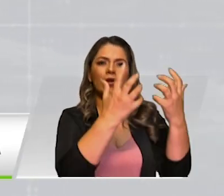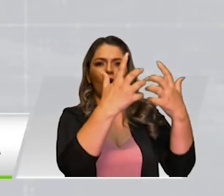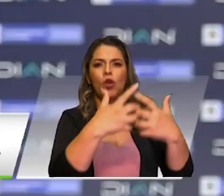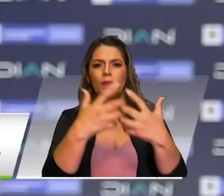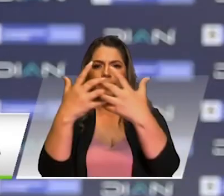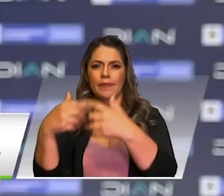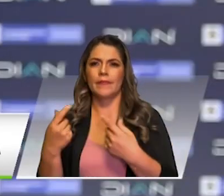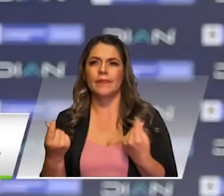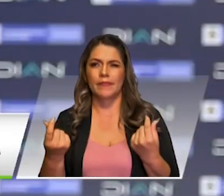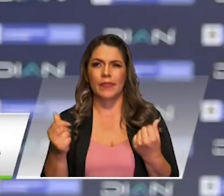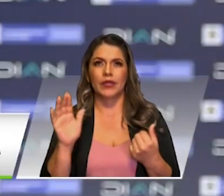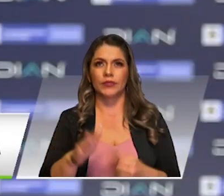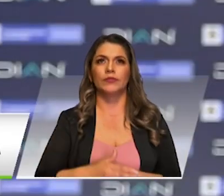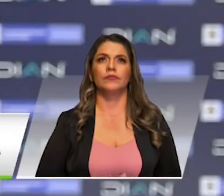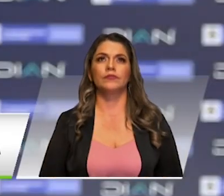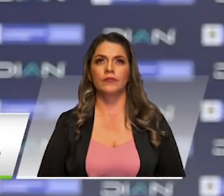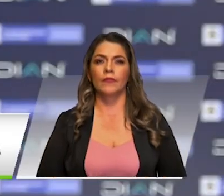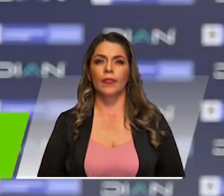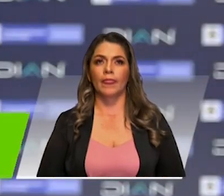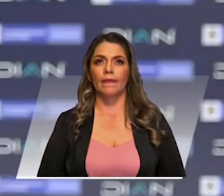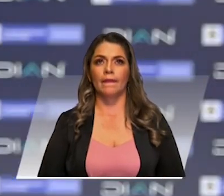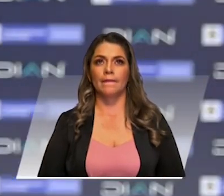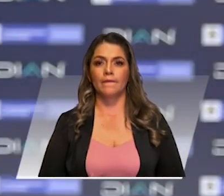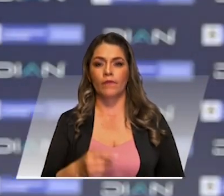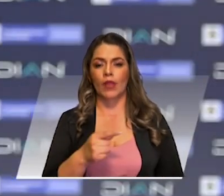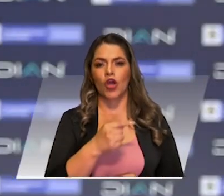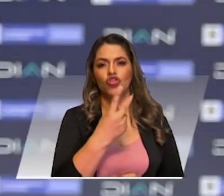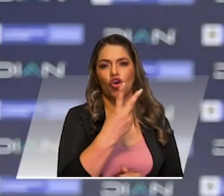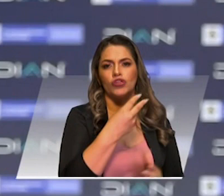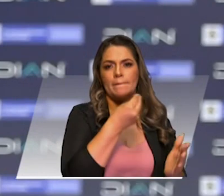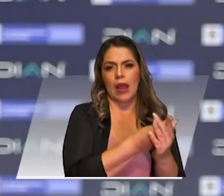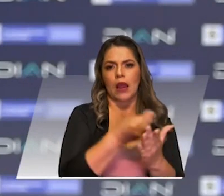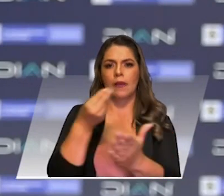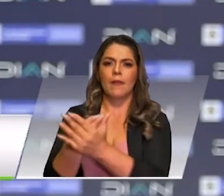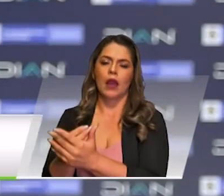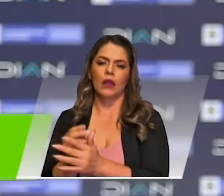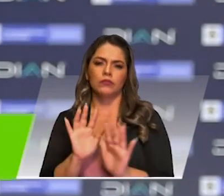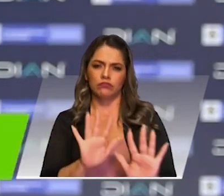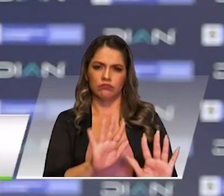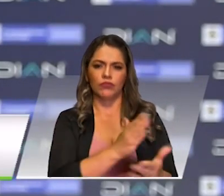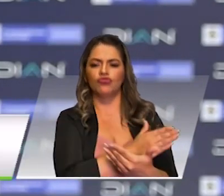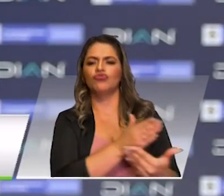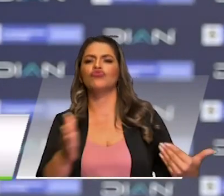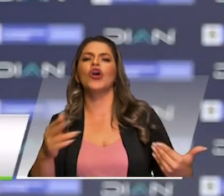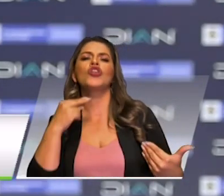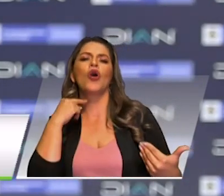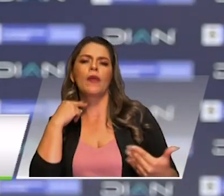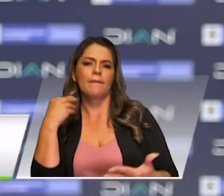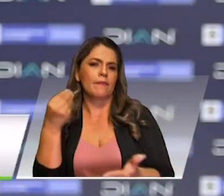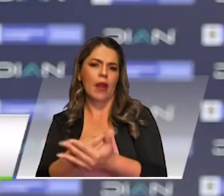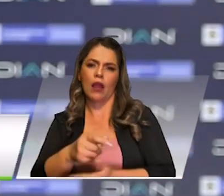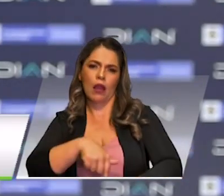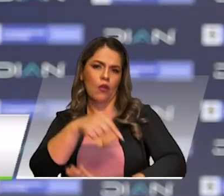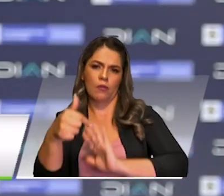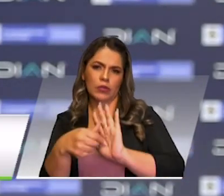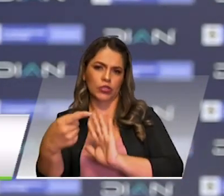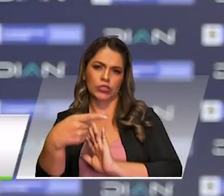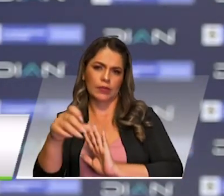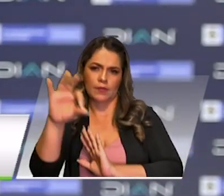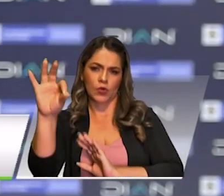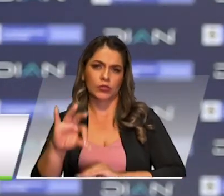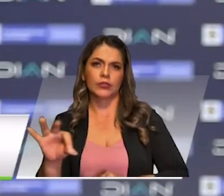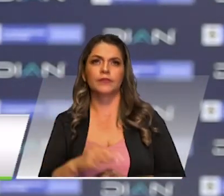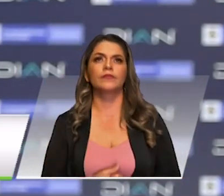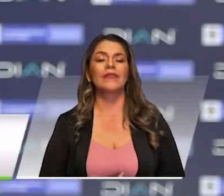país. Es así como en lugar de pagar dos cuotas, lo harán en una sola durante el mes de noviembre. Si bien con la expedición del